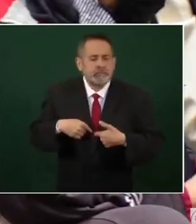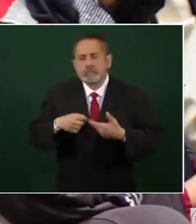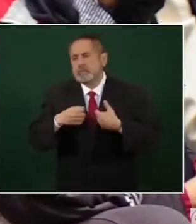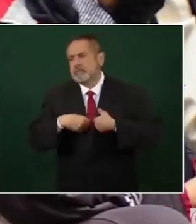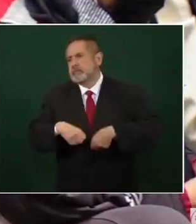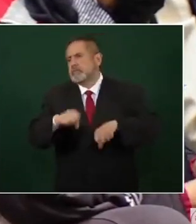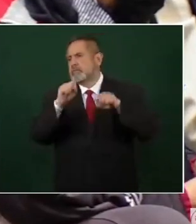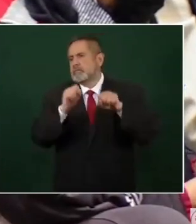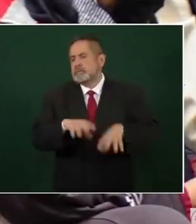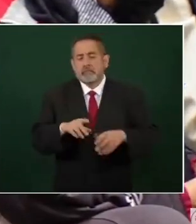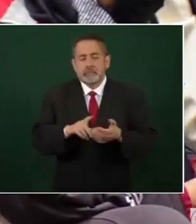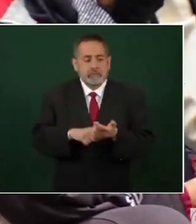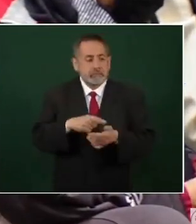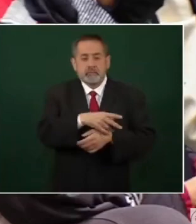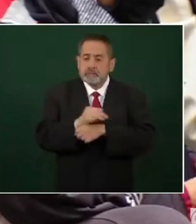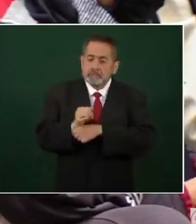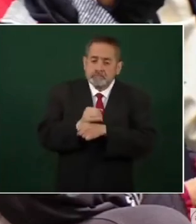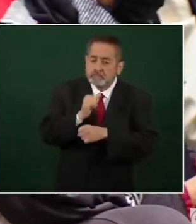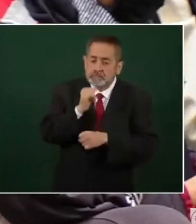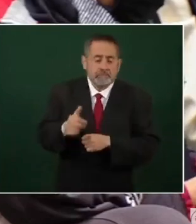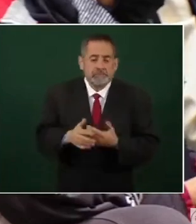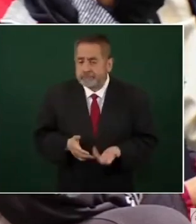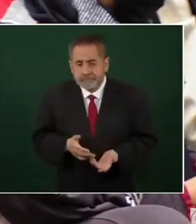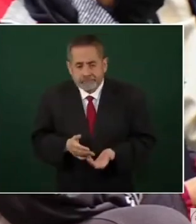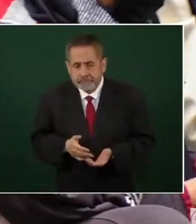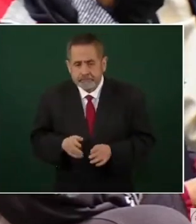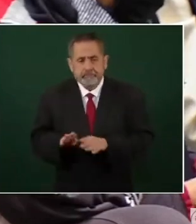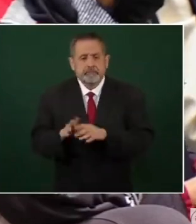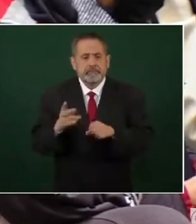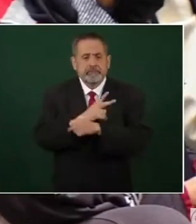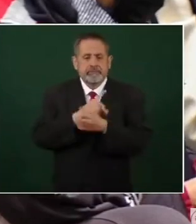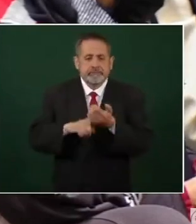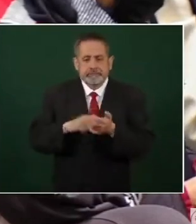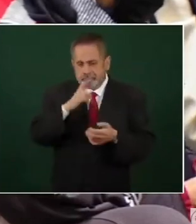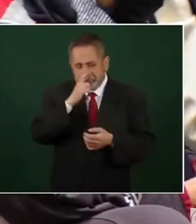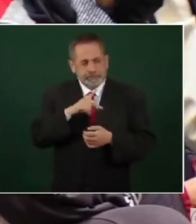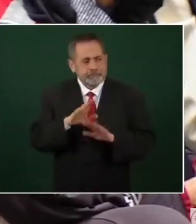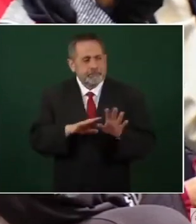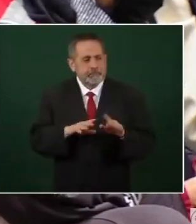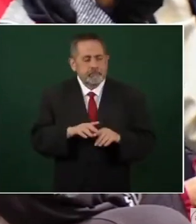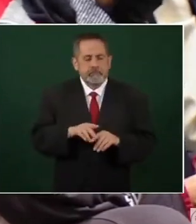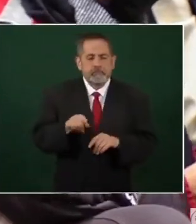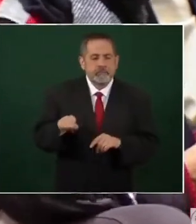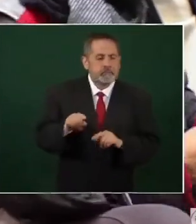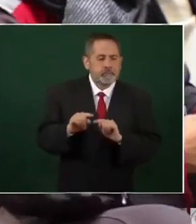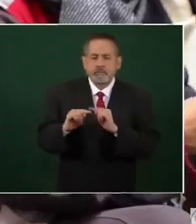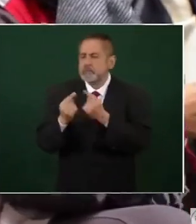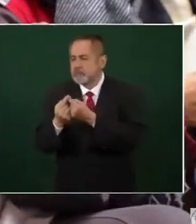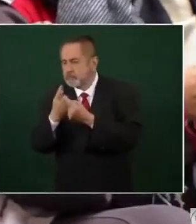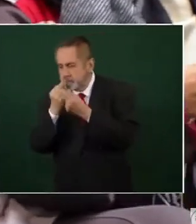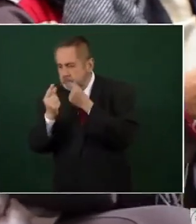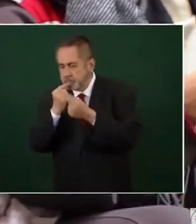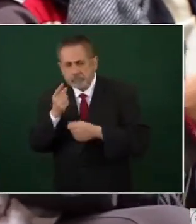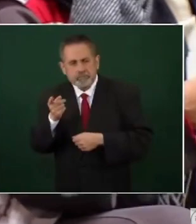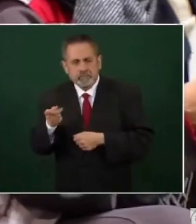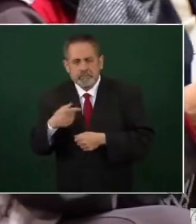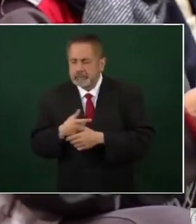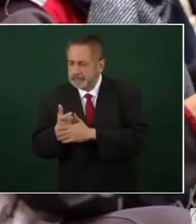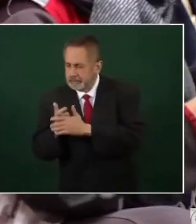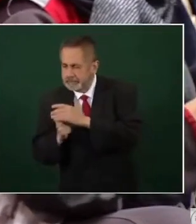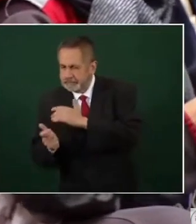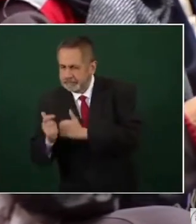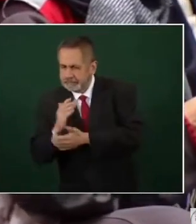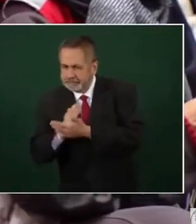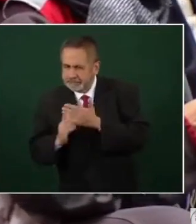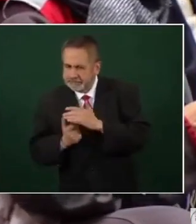carpetas de averiguación correspondientes porque resulta más conveniente arreglarse con el policía, con